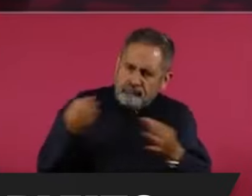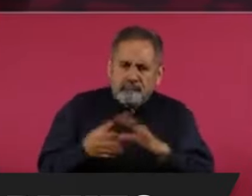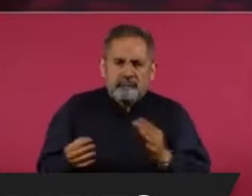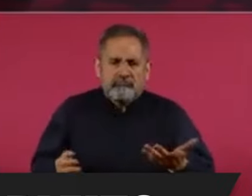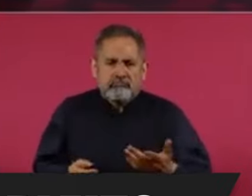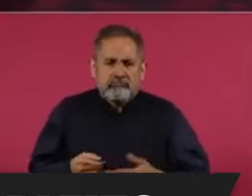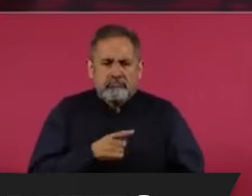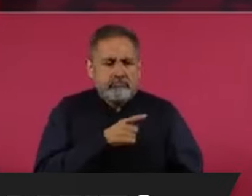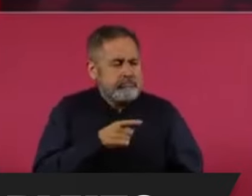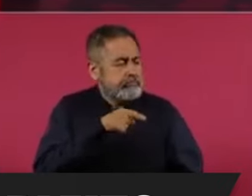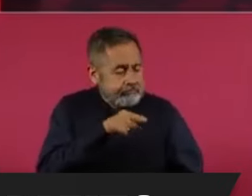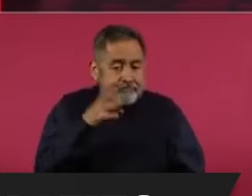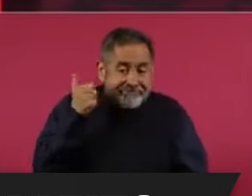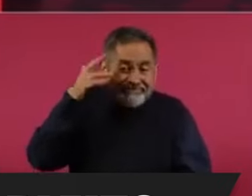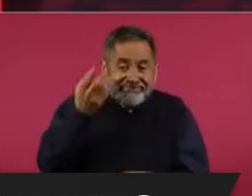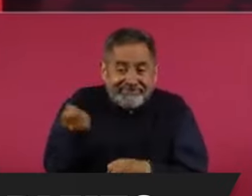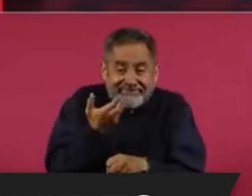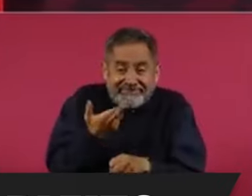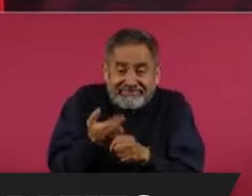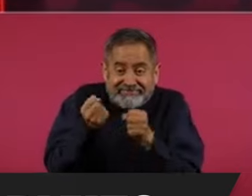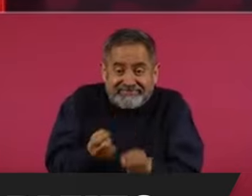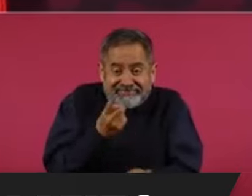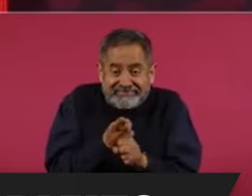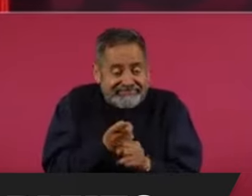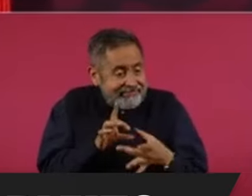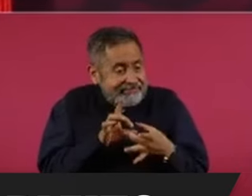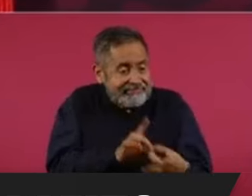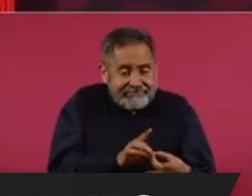Era su secretario de seguridad.